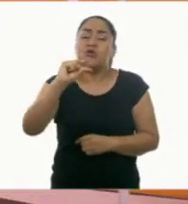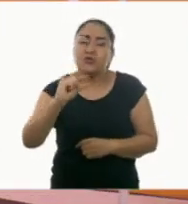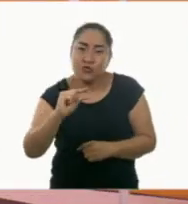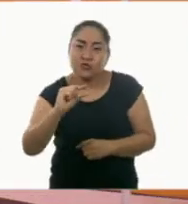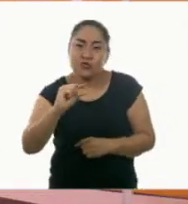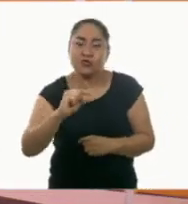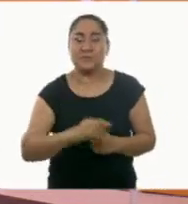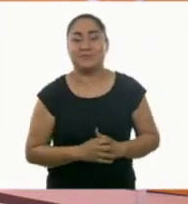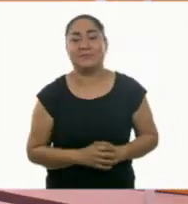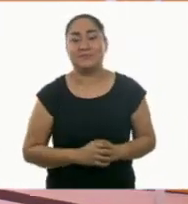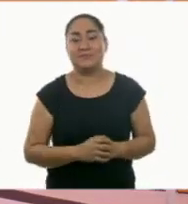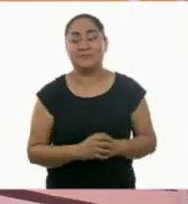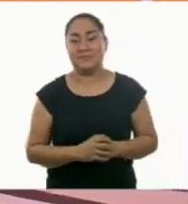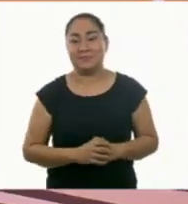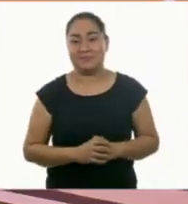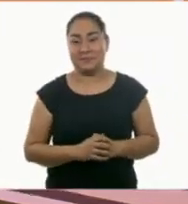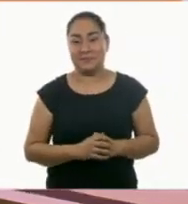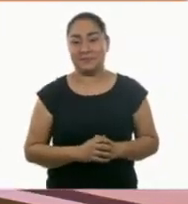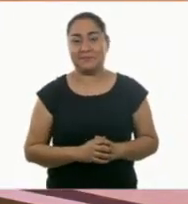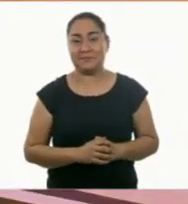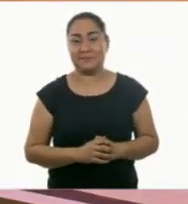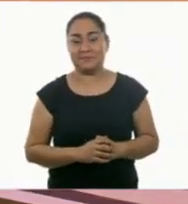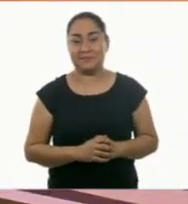minúscula. La A.